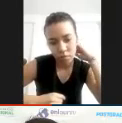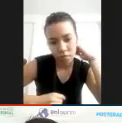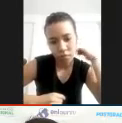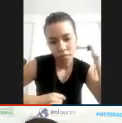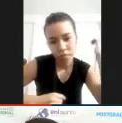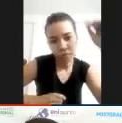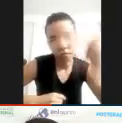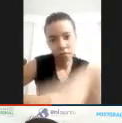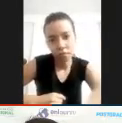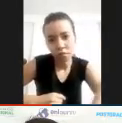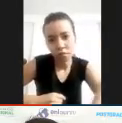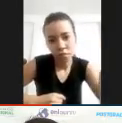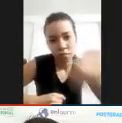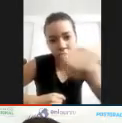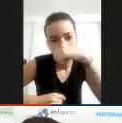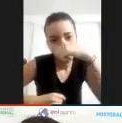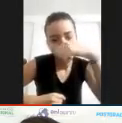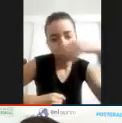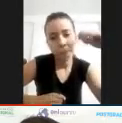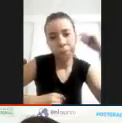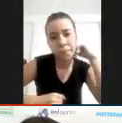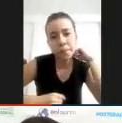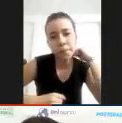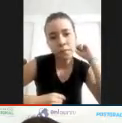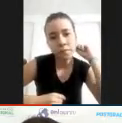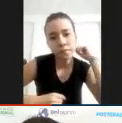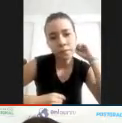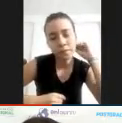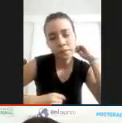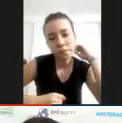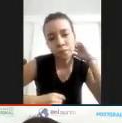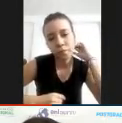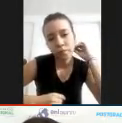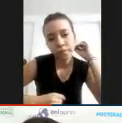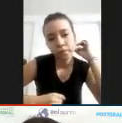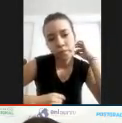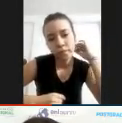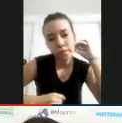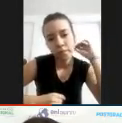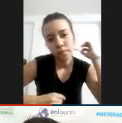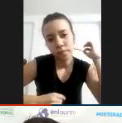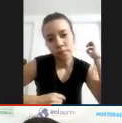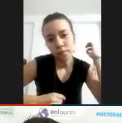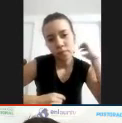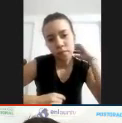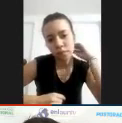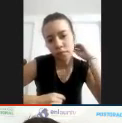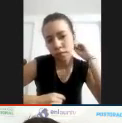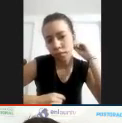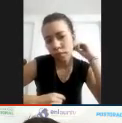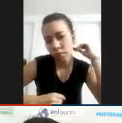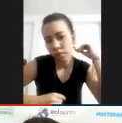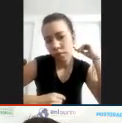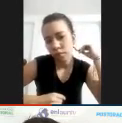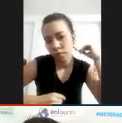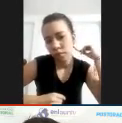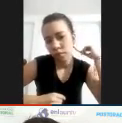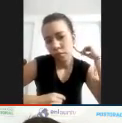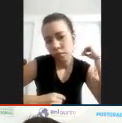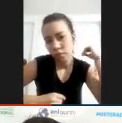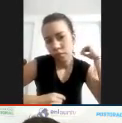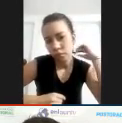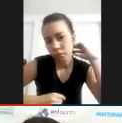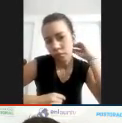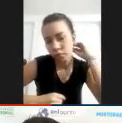superior o decir a otro tribunal, por ejemplo en este caso Bolívar, deben recurrir o debían recurrir a San Cristóbal.